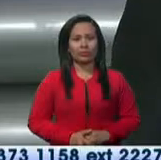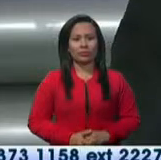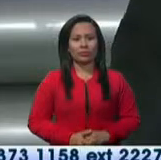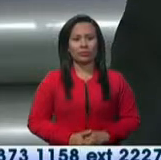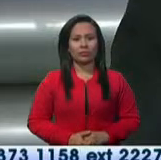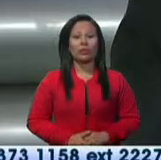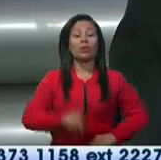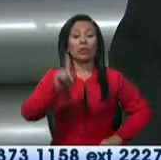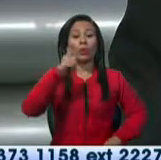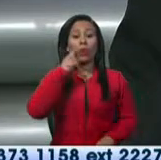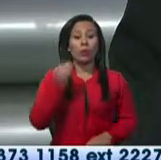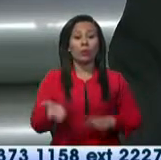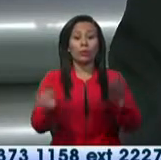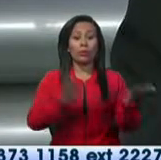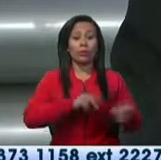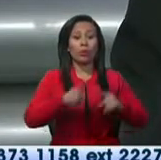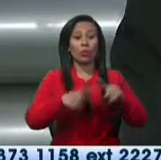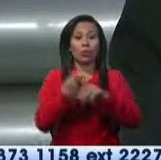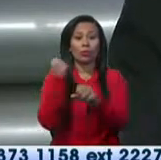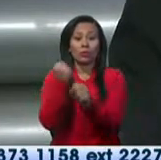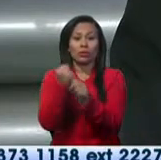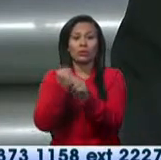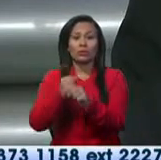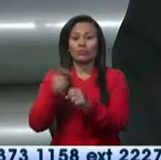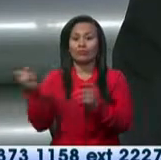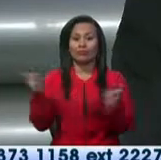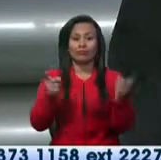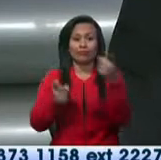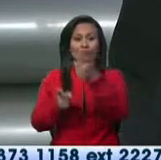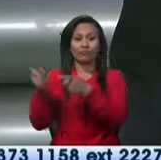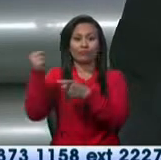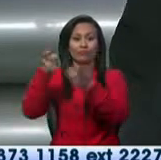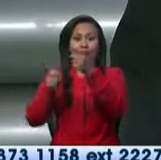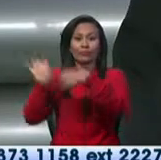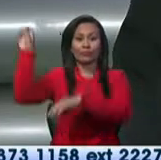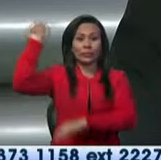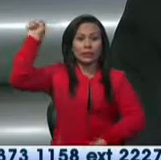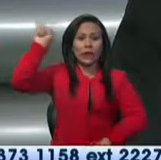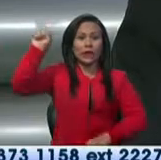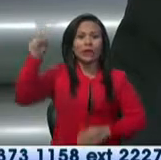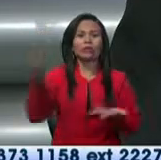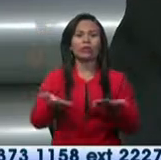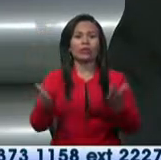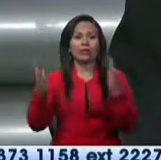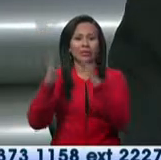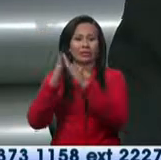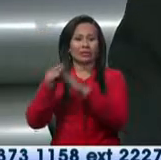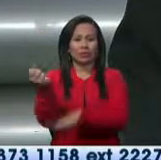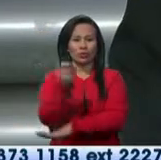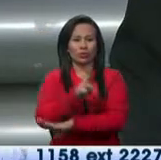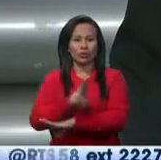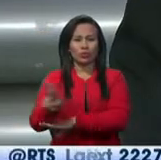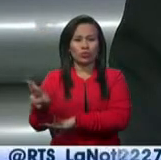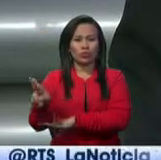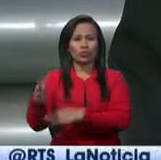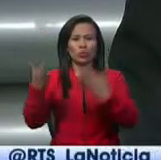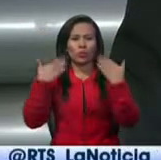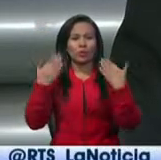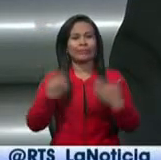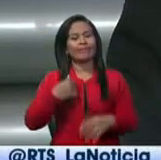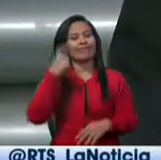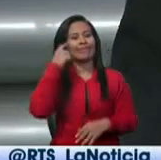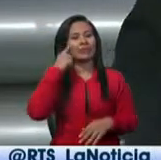un hombre falleció mientras trabajaba como electricista en una vivienda ubicada en el sur de Guayaquil de manera preliminar se creía que sufrió una descarga